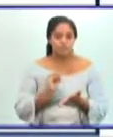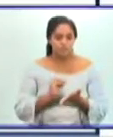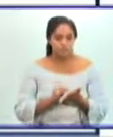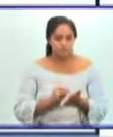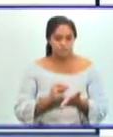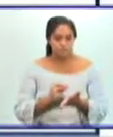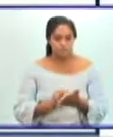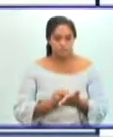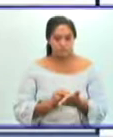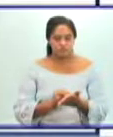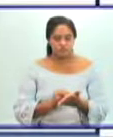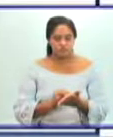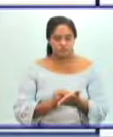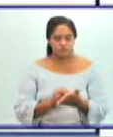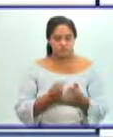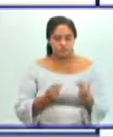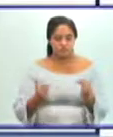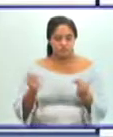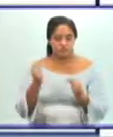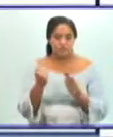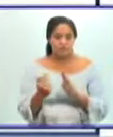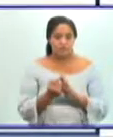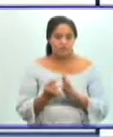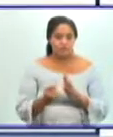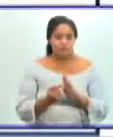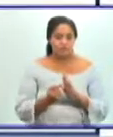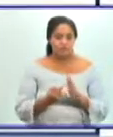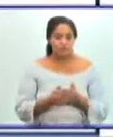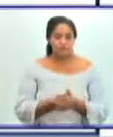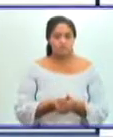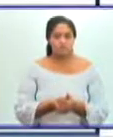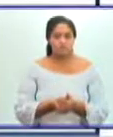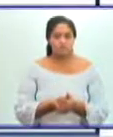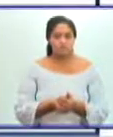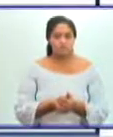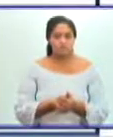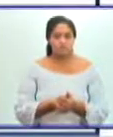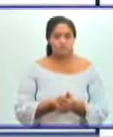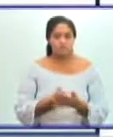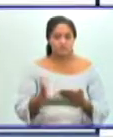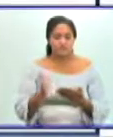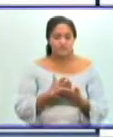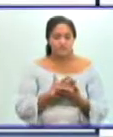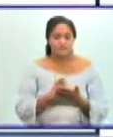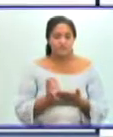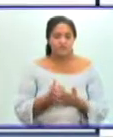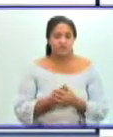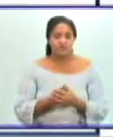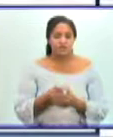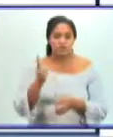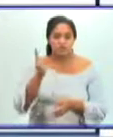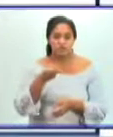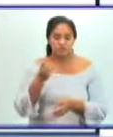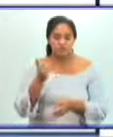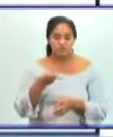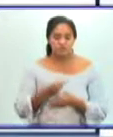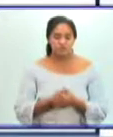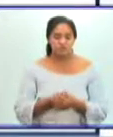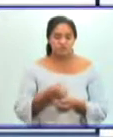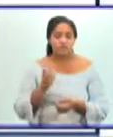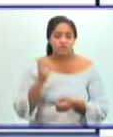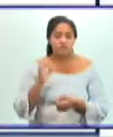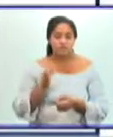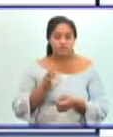la propiedad fundamental de las proporciones, despejando, simplificando siempre que sea conveniente